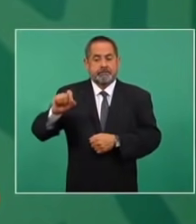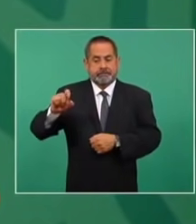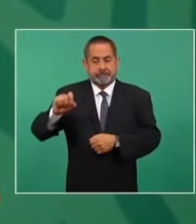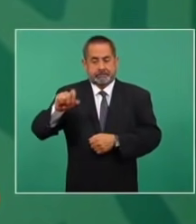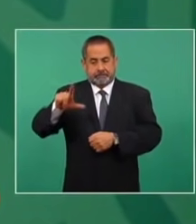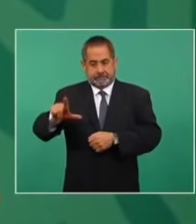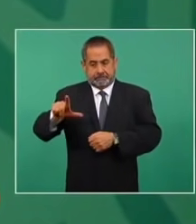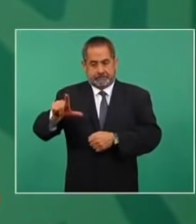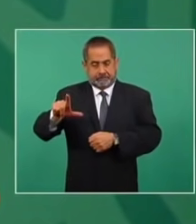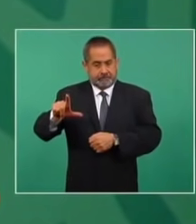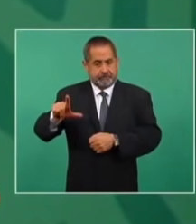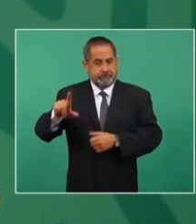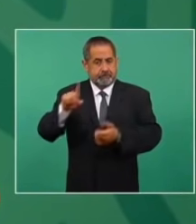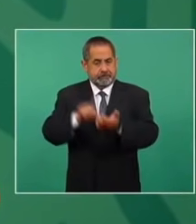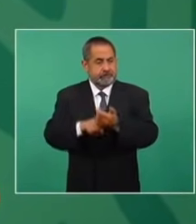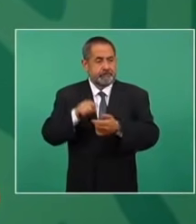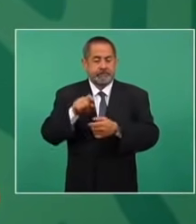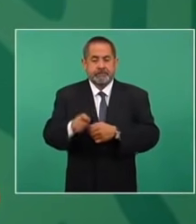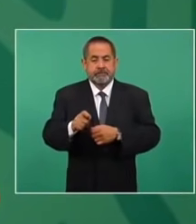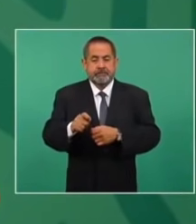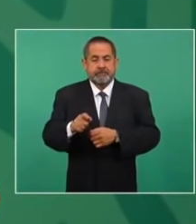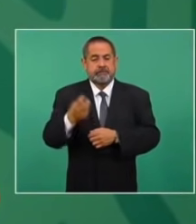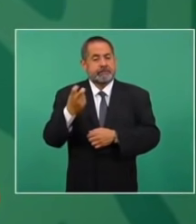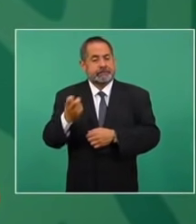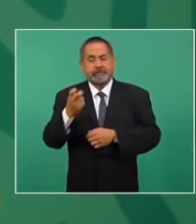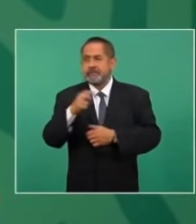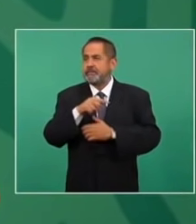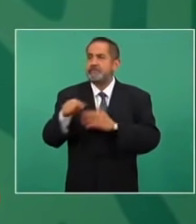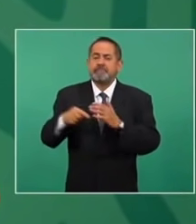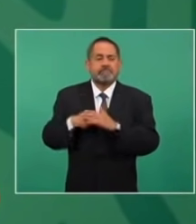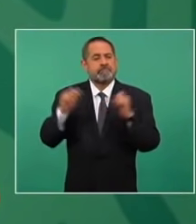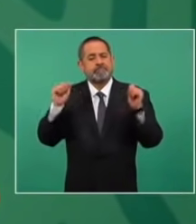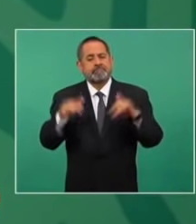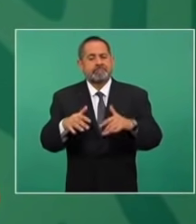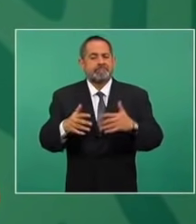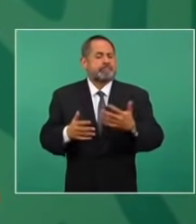se va a llevar a cabo